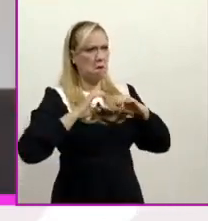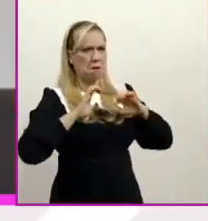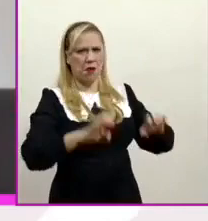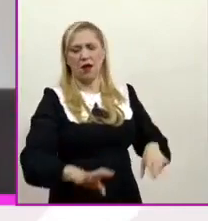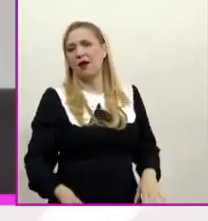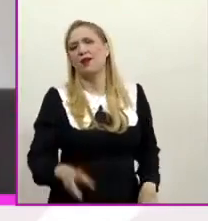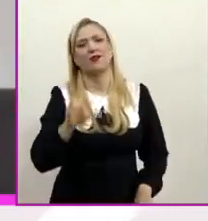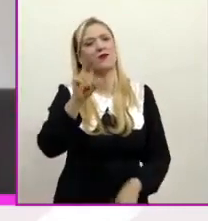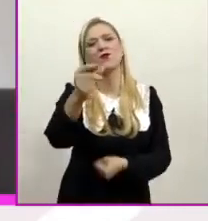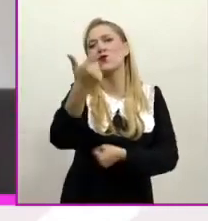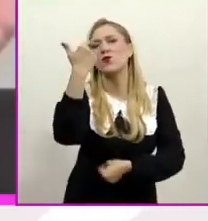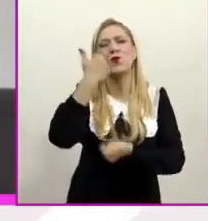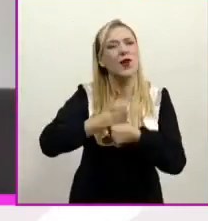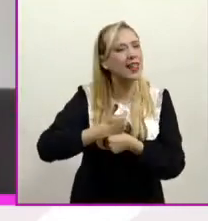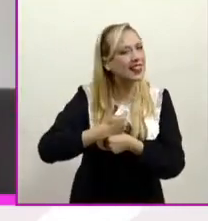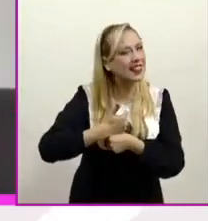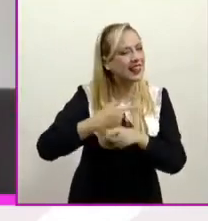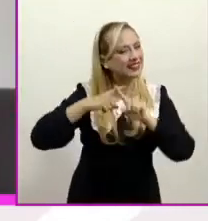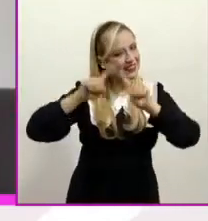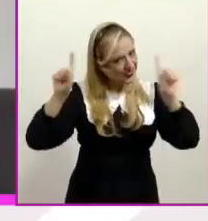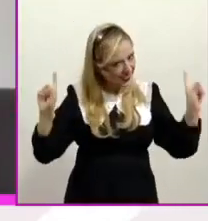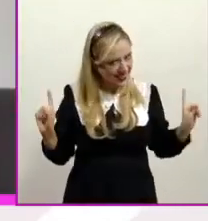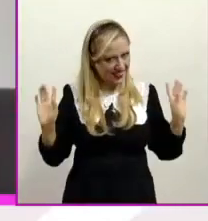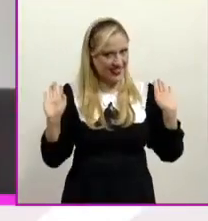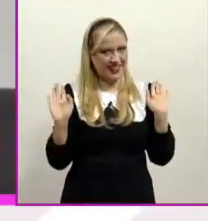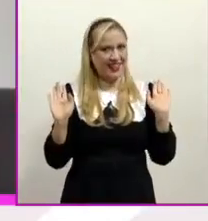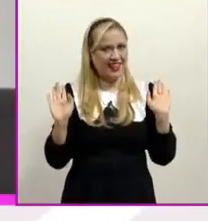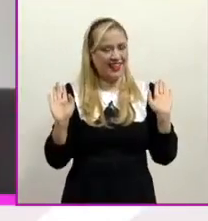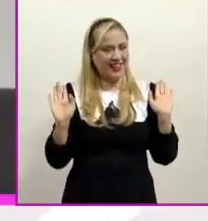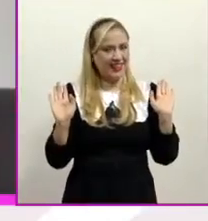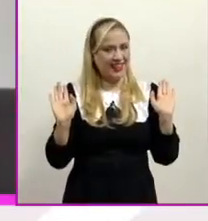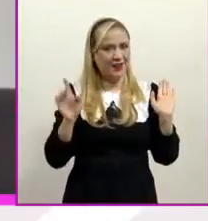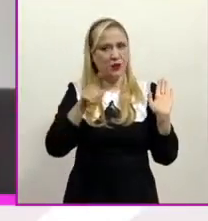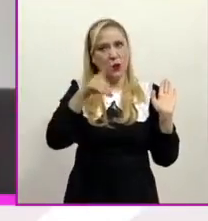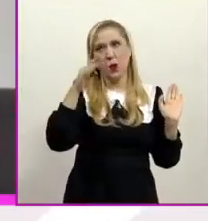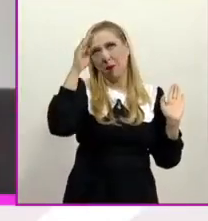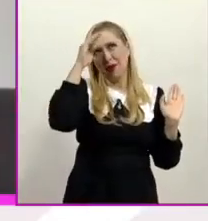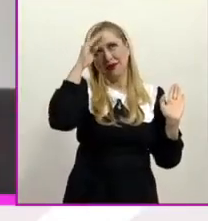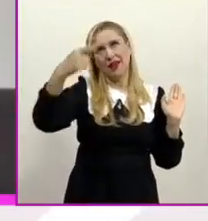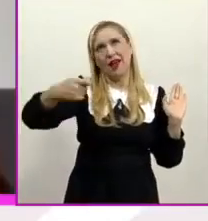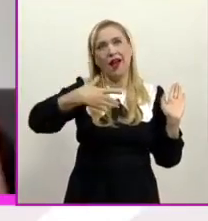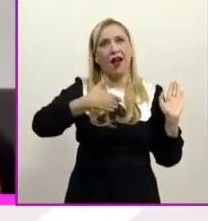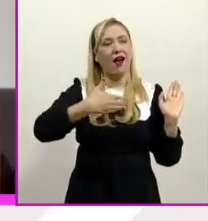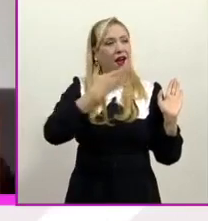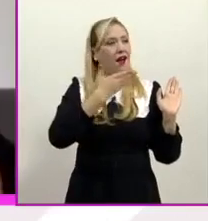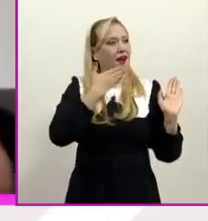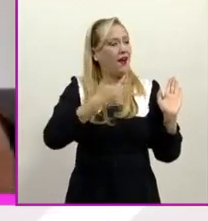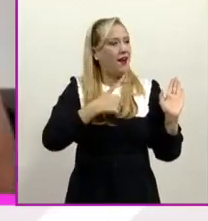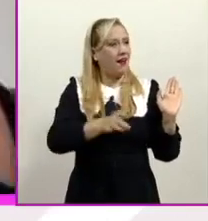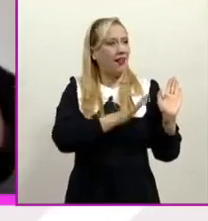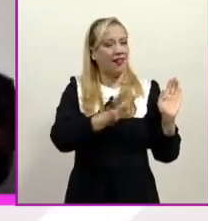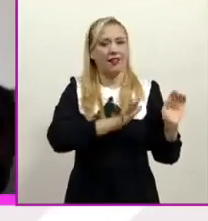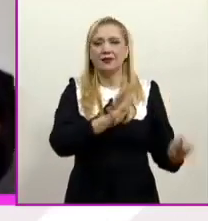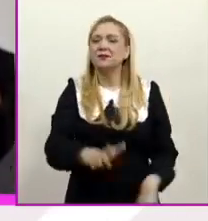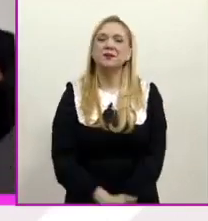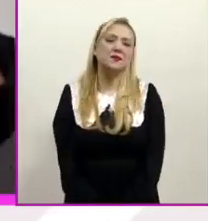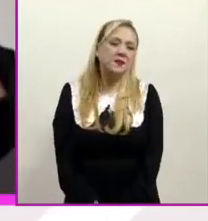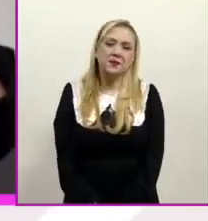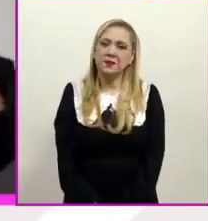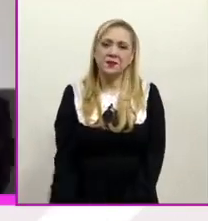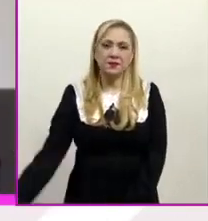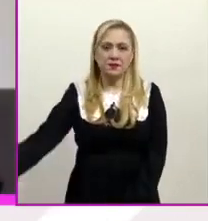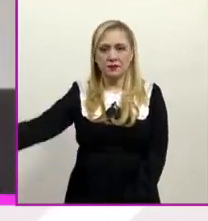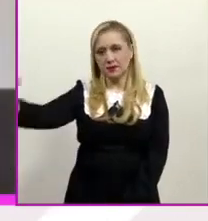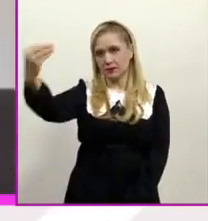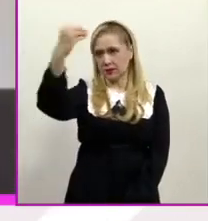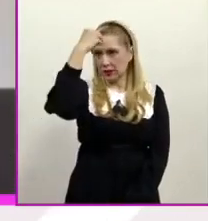es otra cosa. No necesariamente es que no lo hayan vivido, ¿no? Y eso, que nos metieron en la